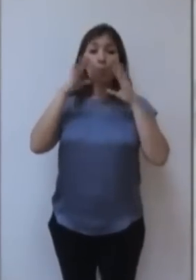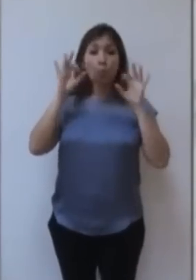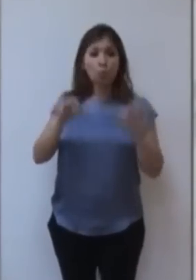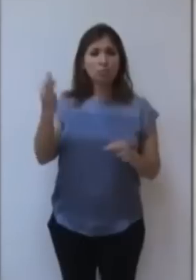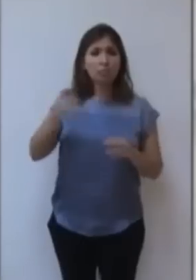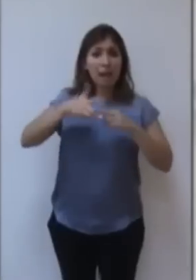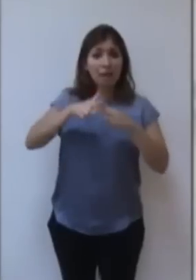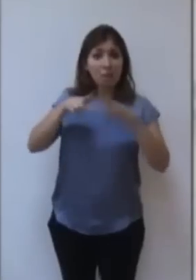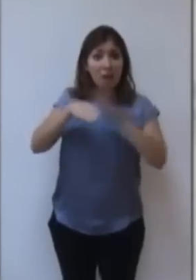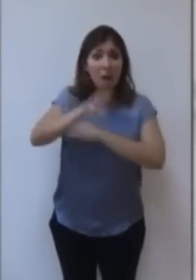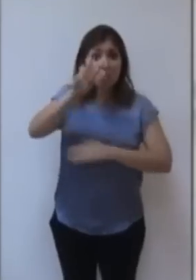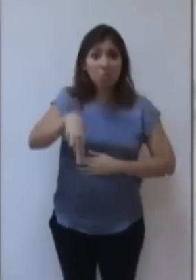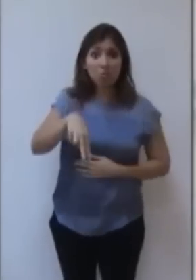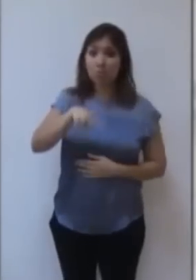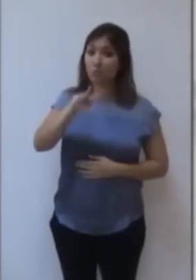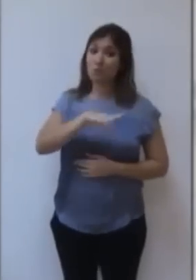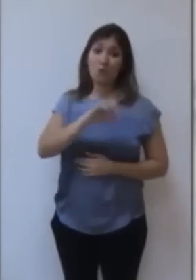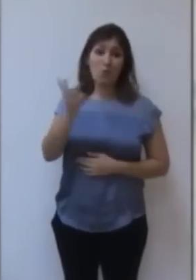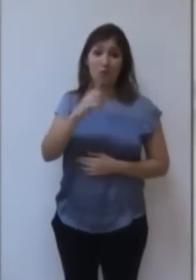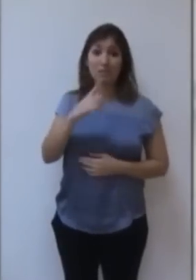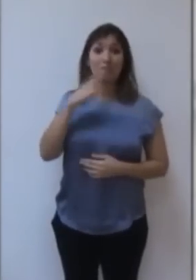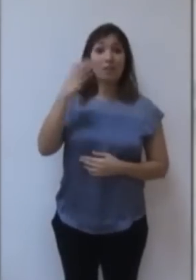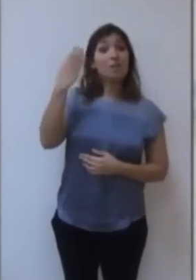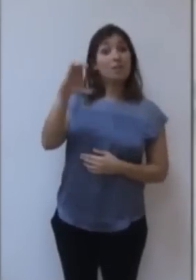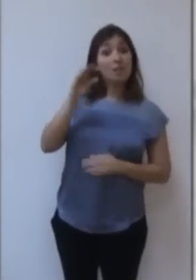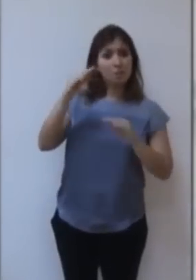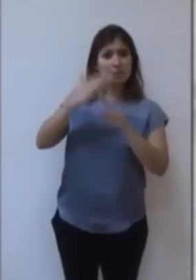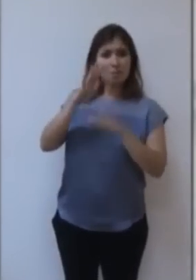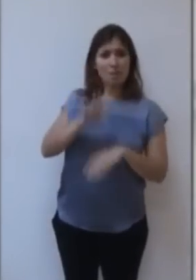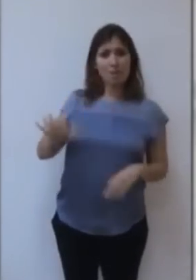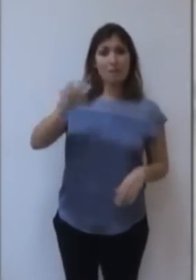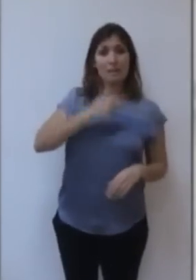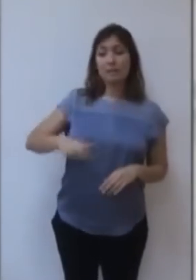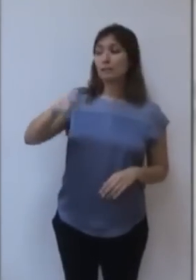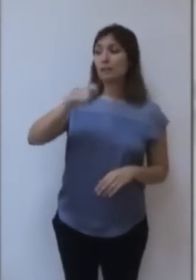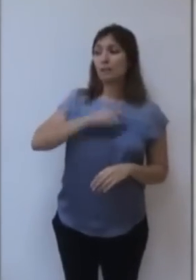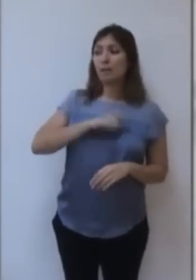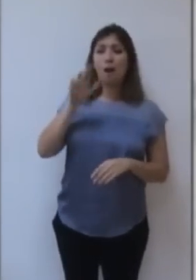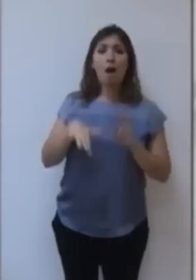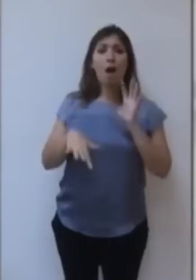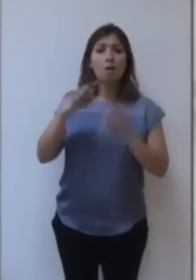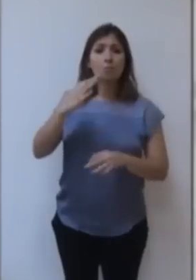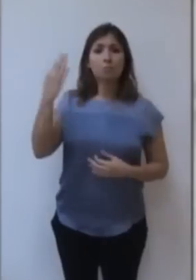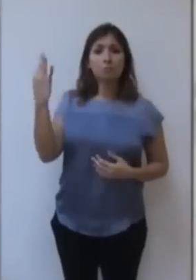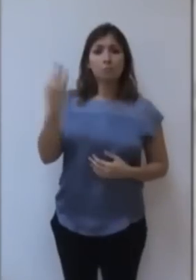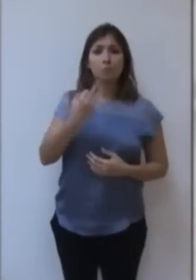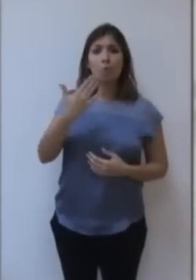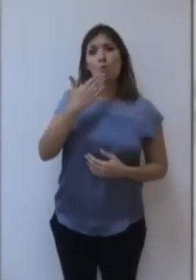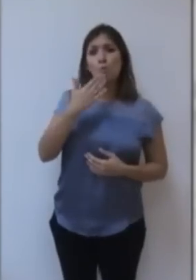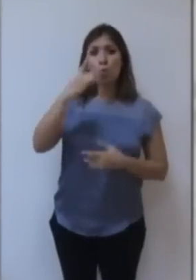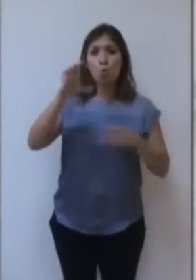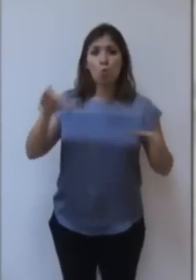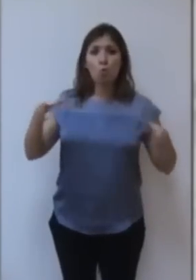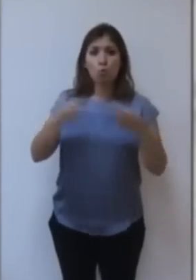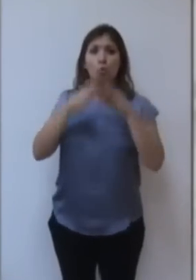una herramienta accesible, ¿no? El propio CERMI a nivel estatal decidió no tener un grupo